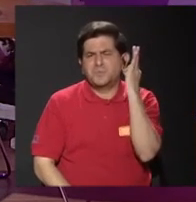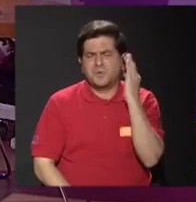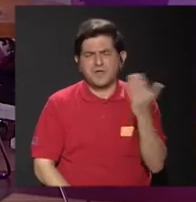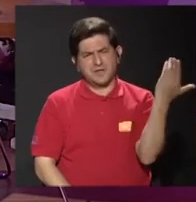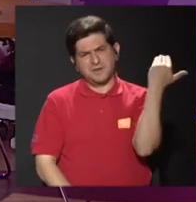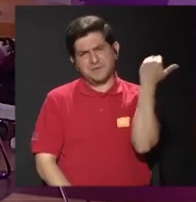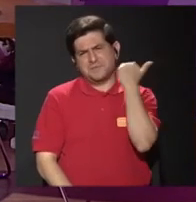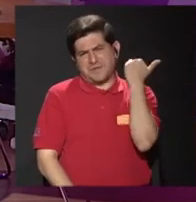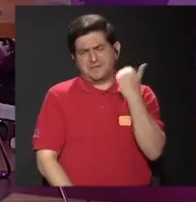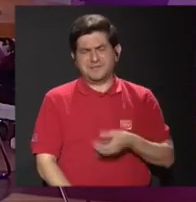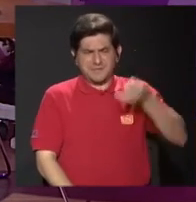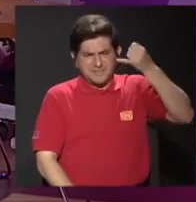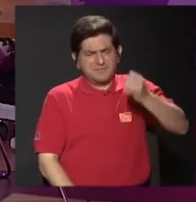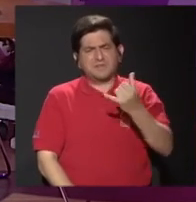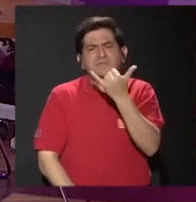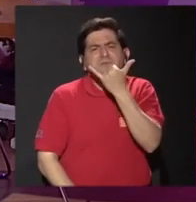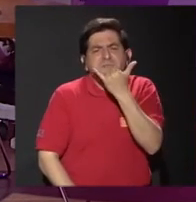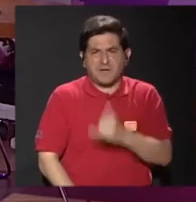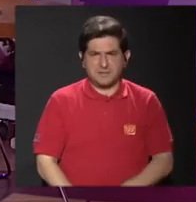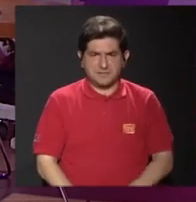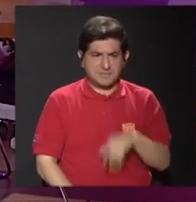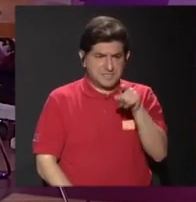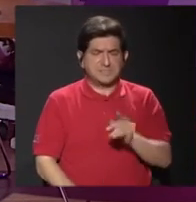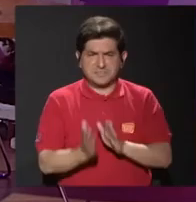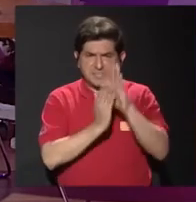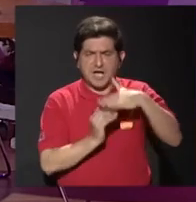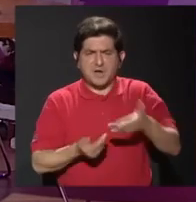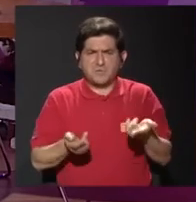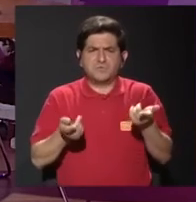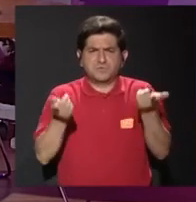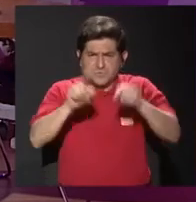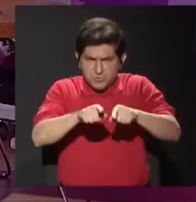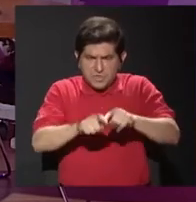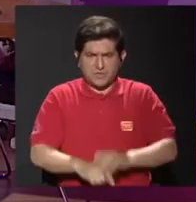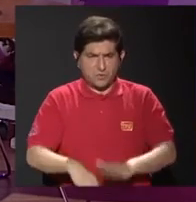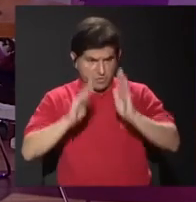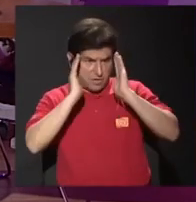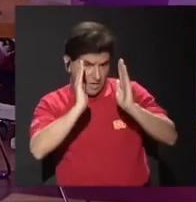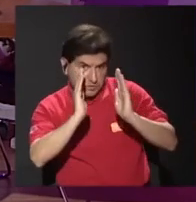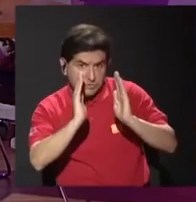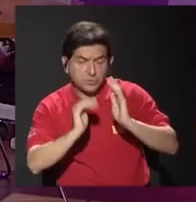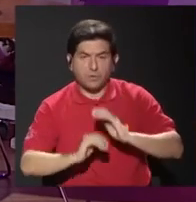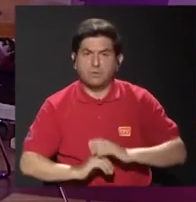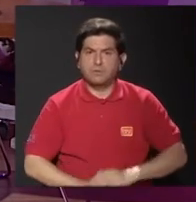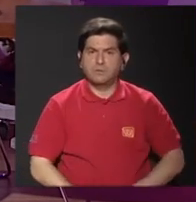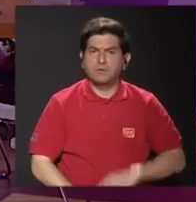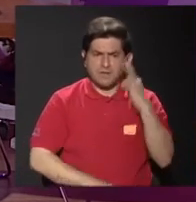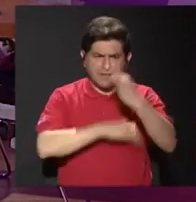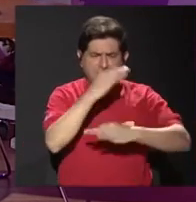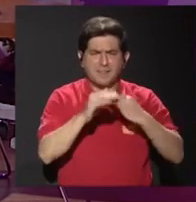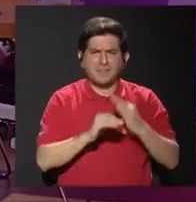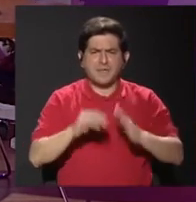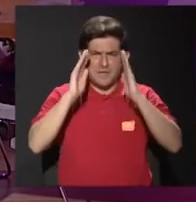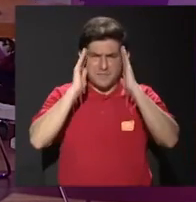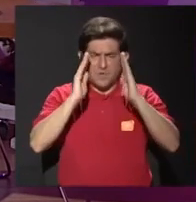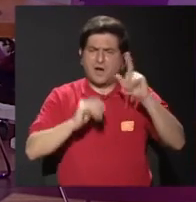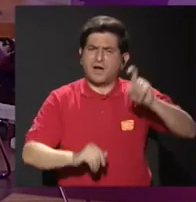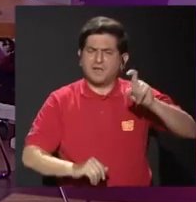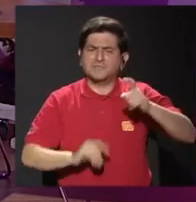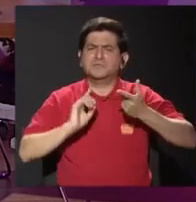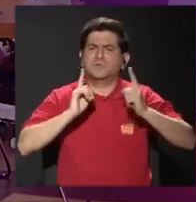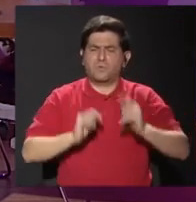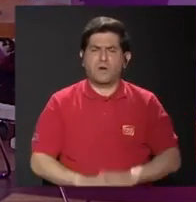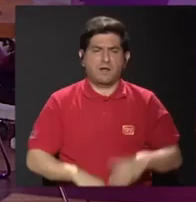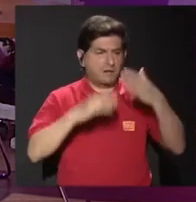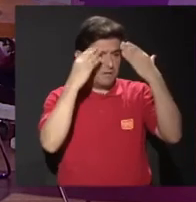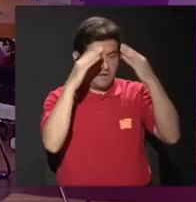víctimas de una violación de un abuso sexual se las está atendiendo que qué tipo de atención se les está dando se les